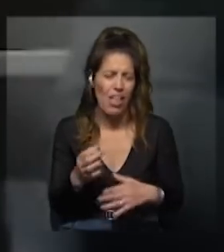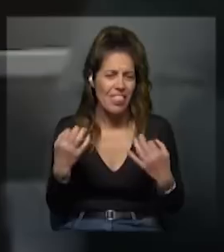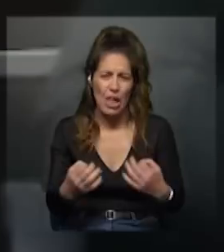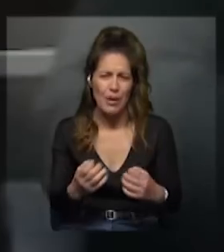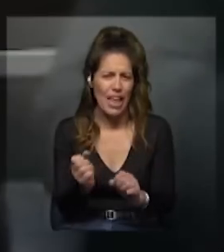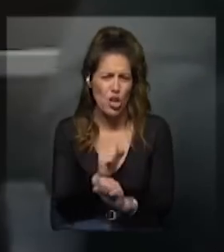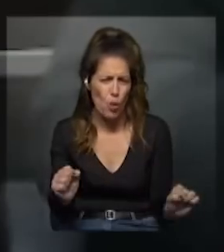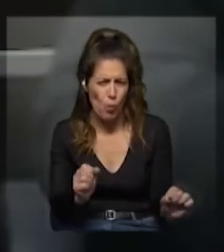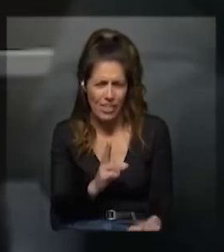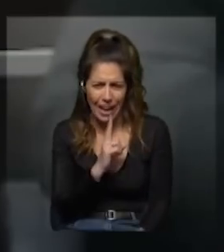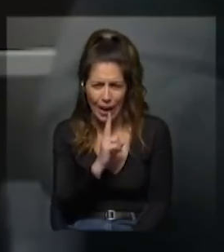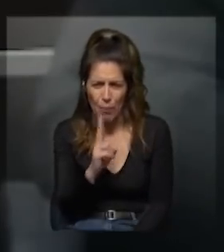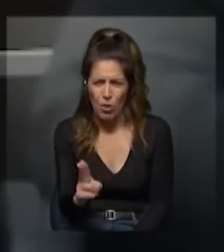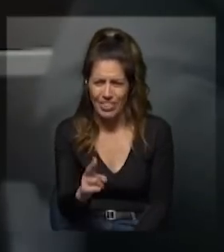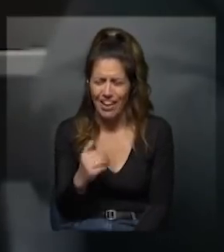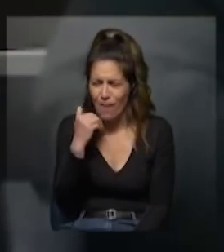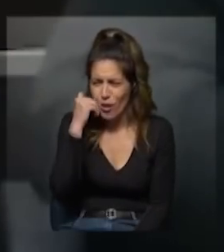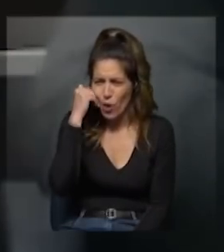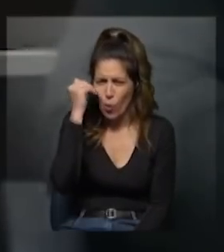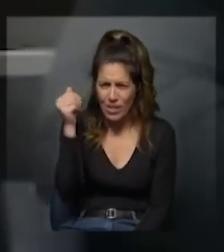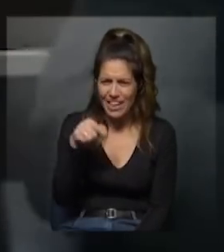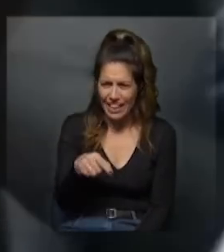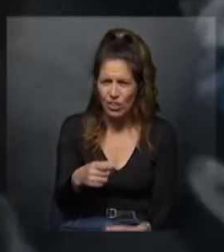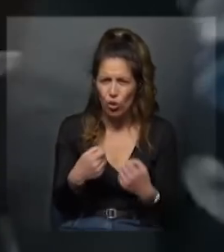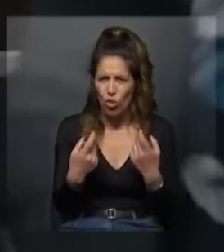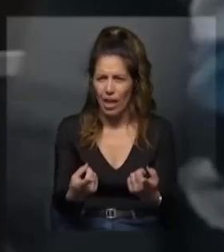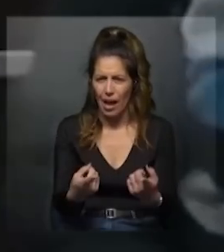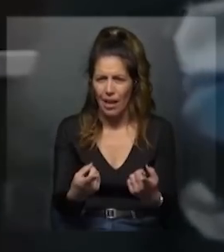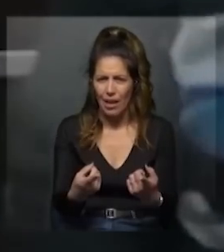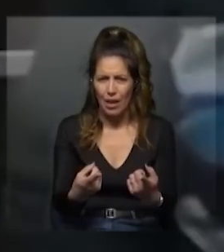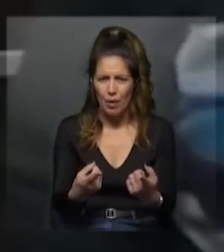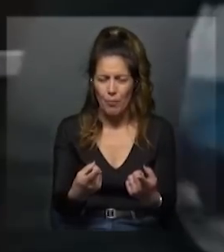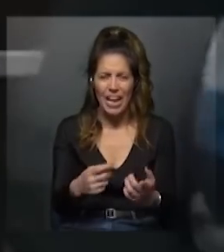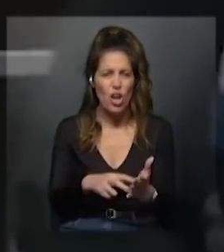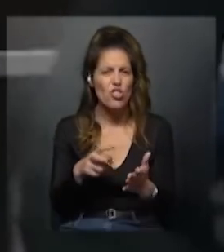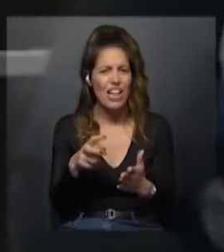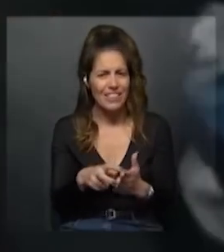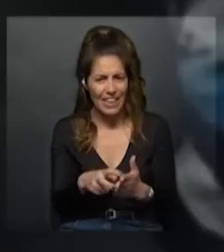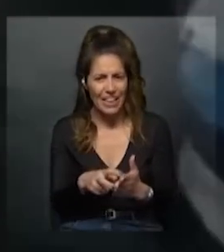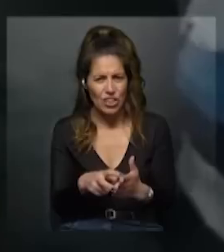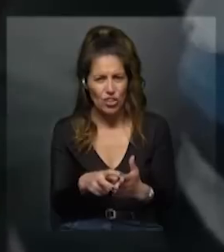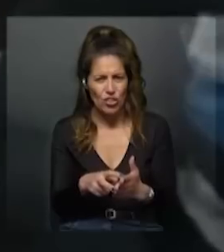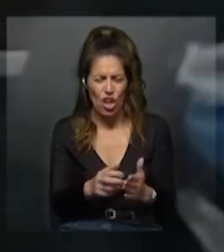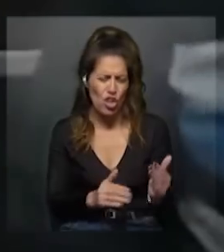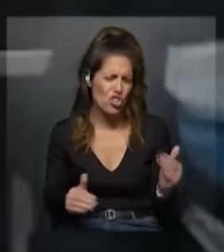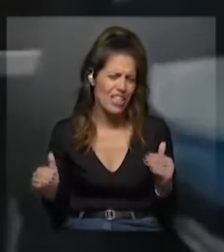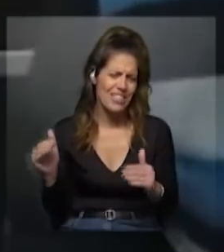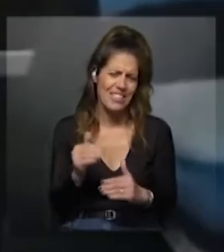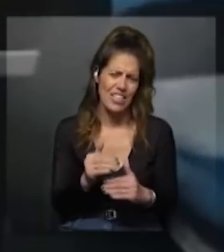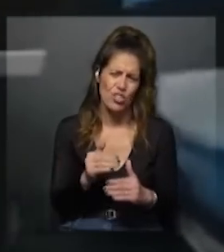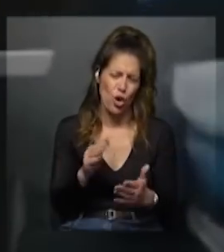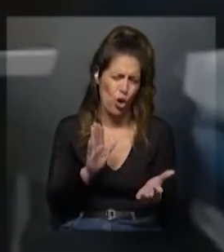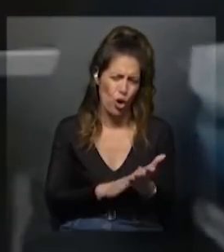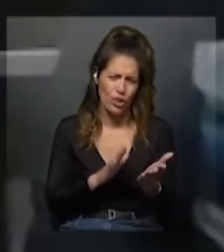pueden responder la vergüenza que esto genera para los salteños o sea los excesos constatados en